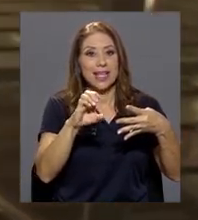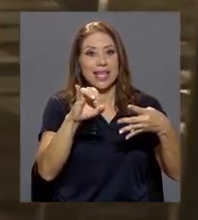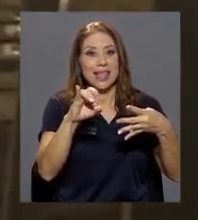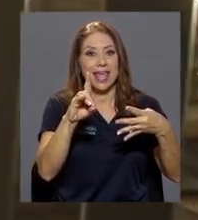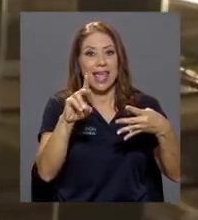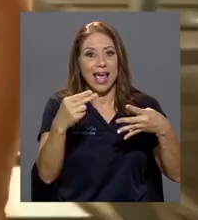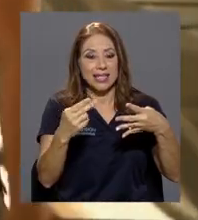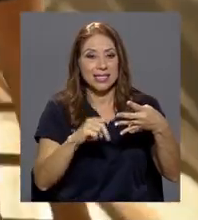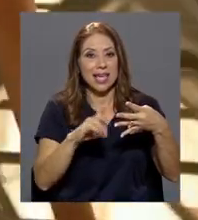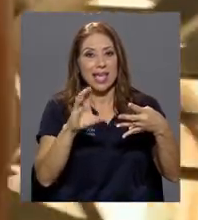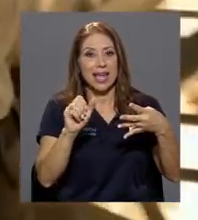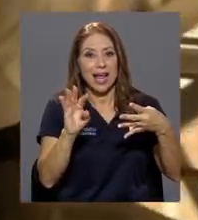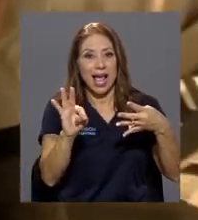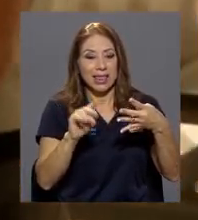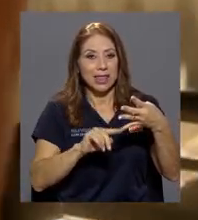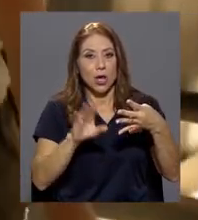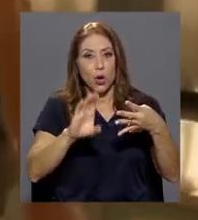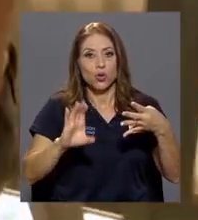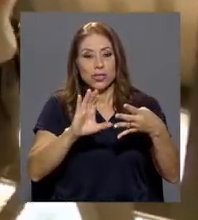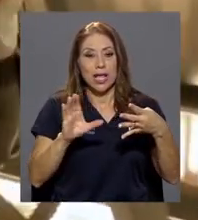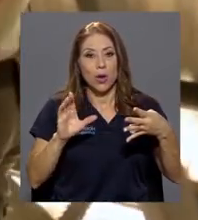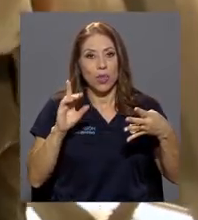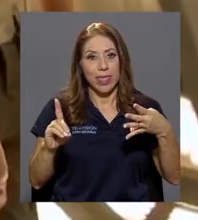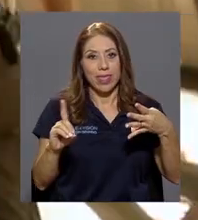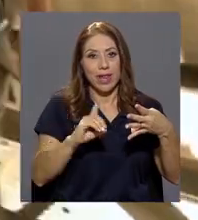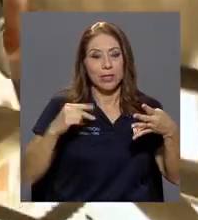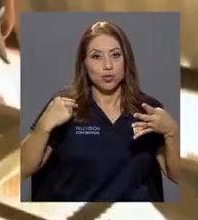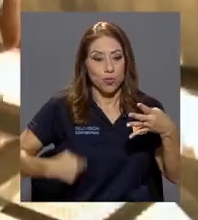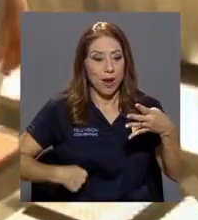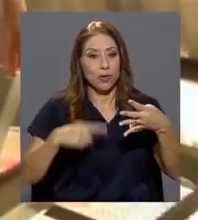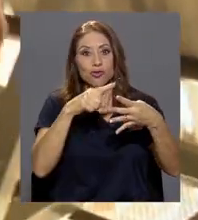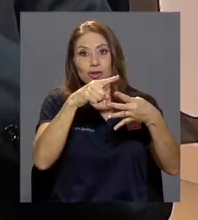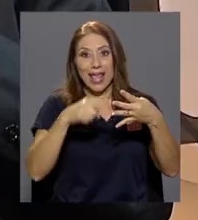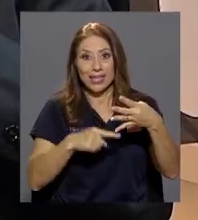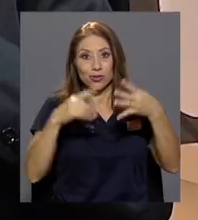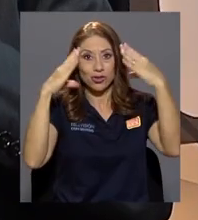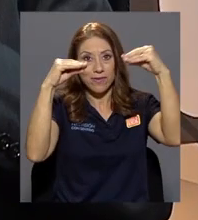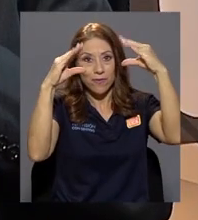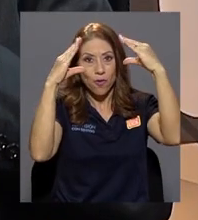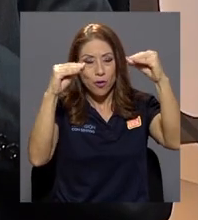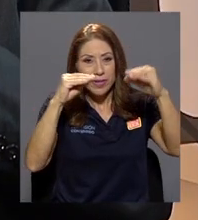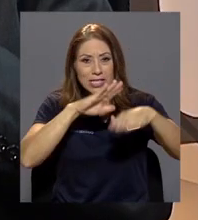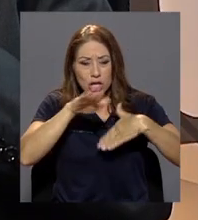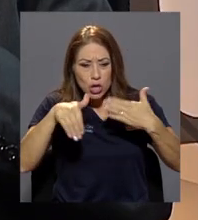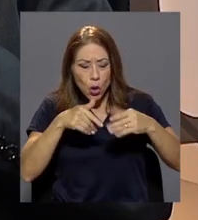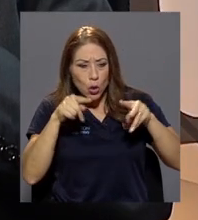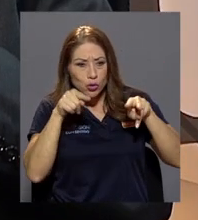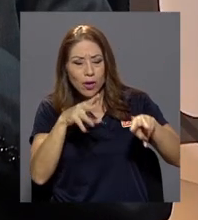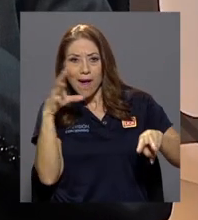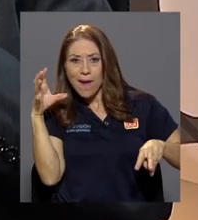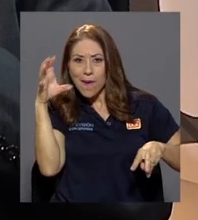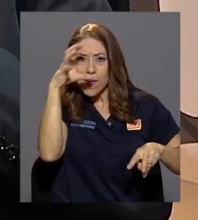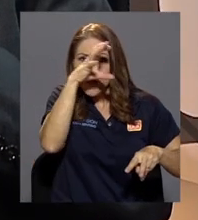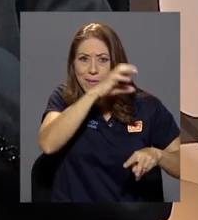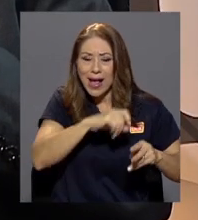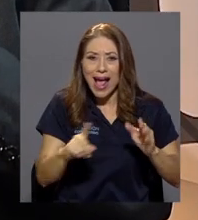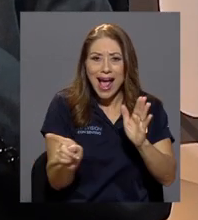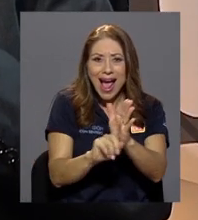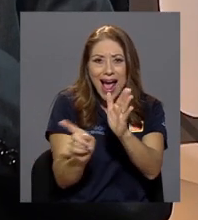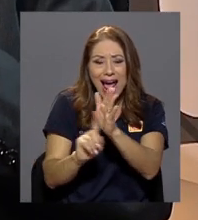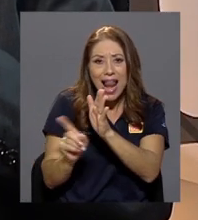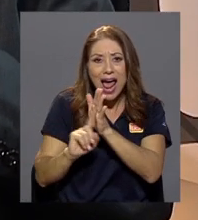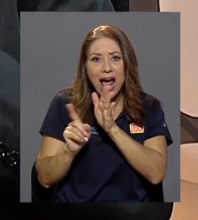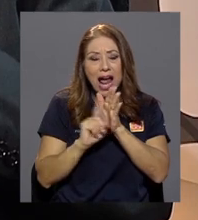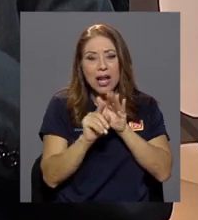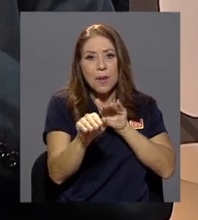y el consejo de derechos humanos todos son absolutamente coincidentes en la clara alarma muy